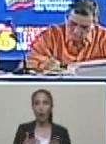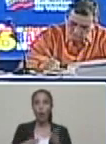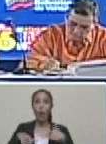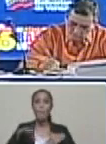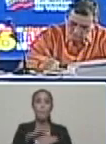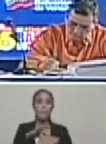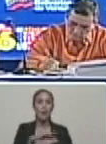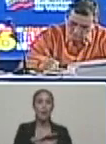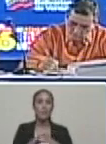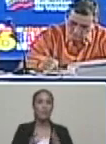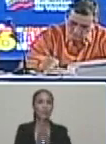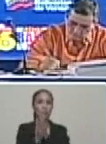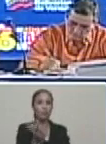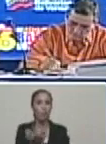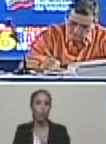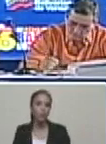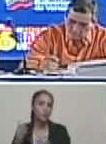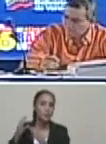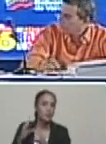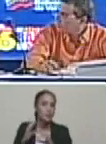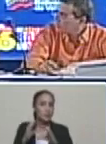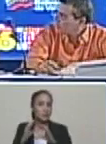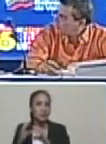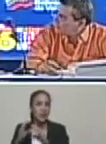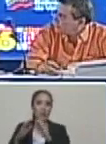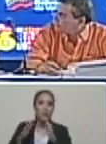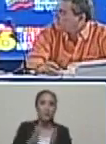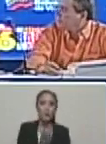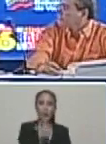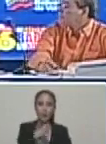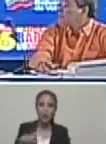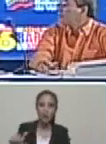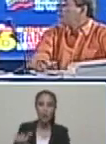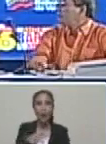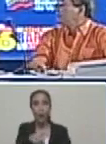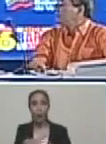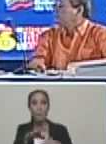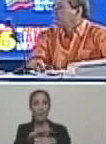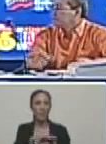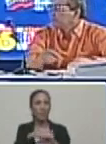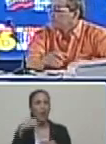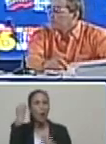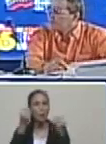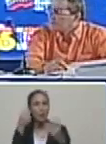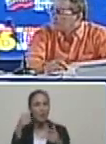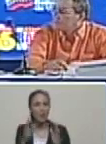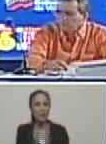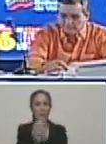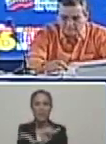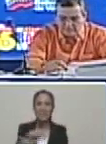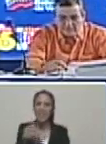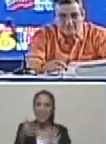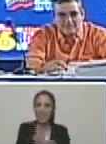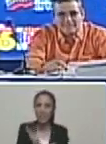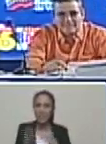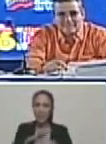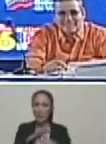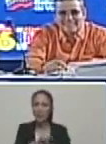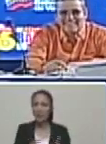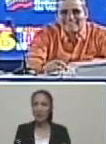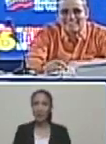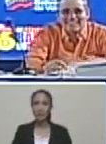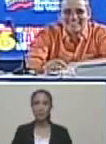Santo es hoy, en la Semana Santa, el martes exactamente, ¿cómo se califica, Aristóbulo? ¿Ah?